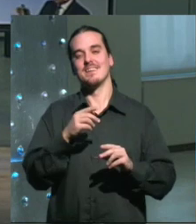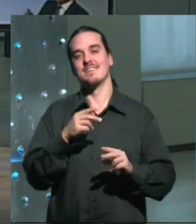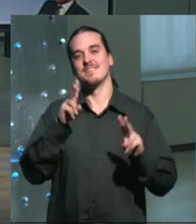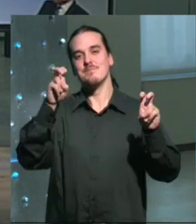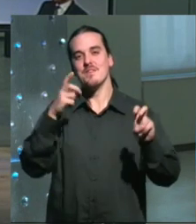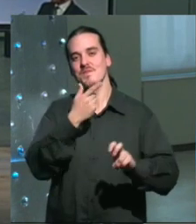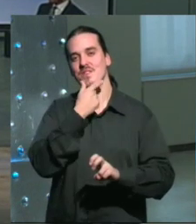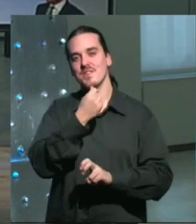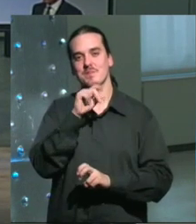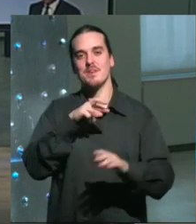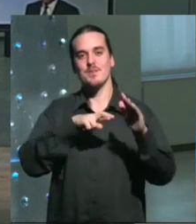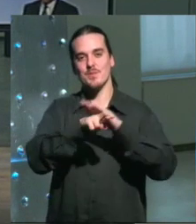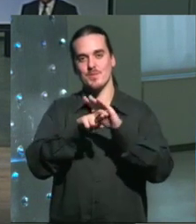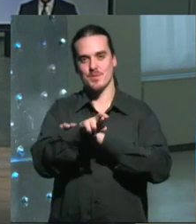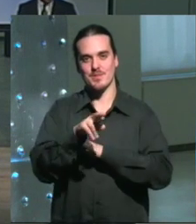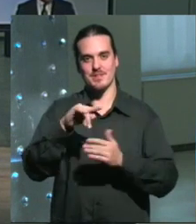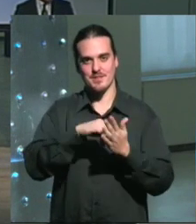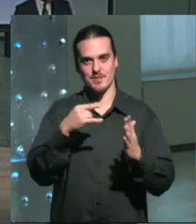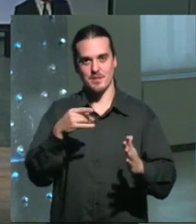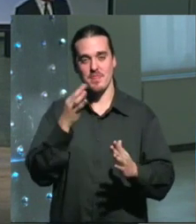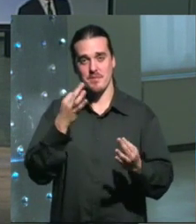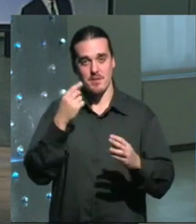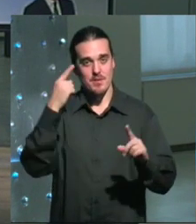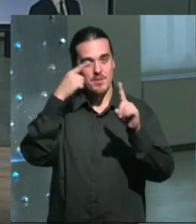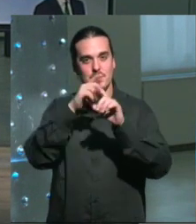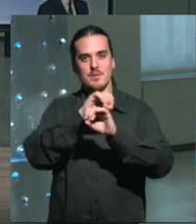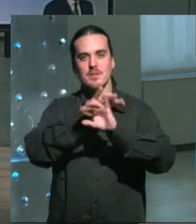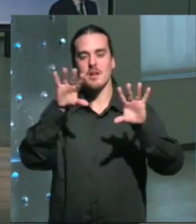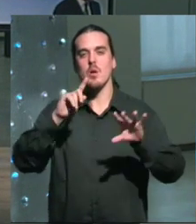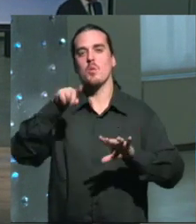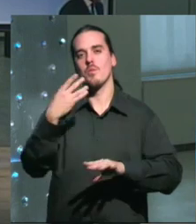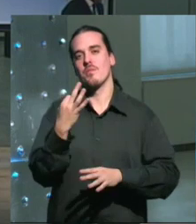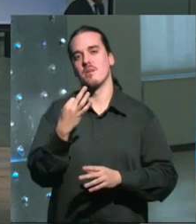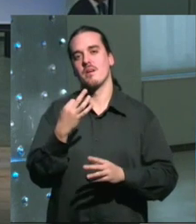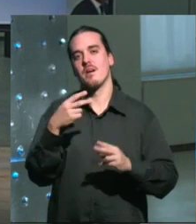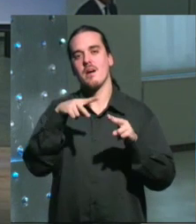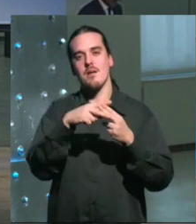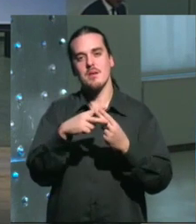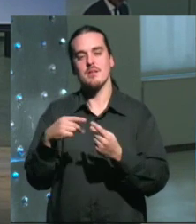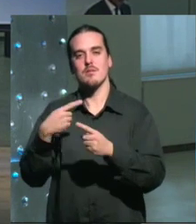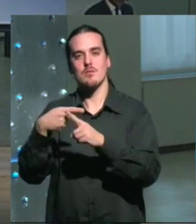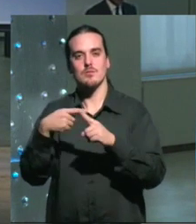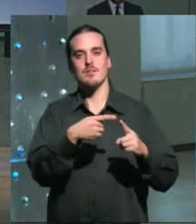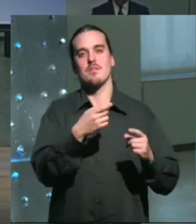solamente definas objetivos claros, luego tienes que darle las herramientas a la gente para que puedan llevar a cabo su misión. Y una vez más, las TIC aquí jugaron un